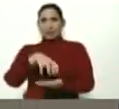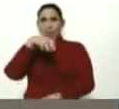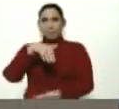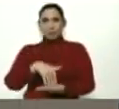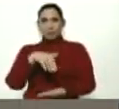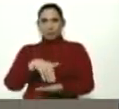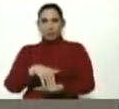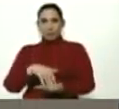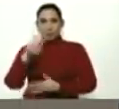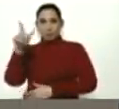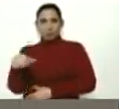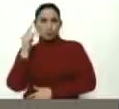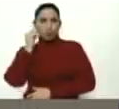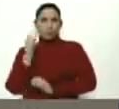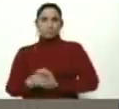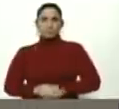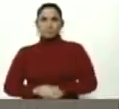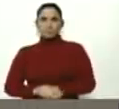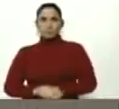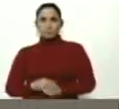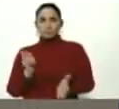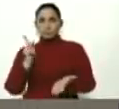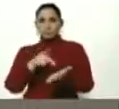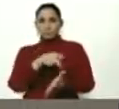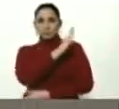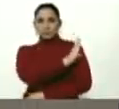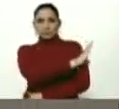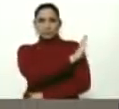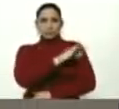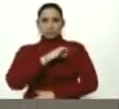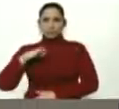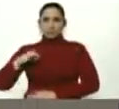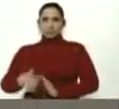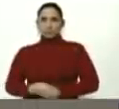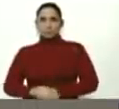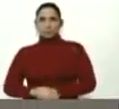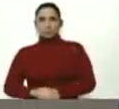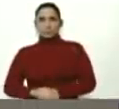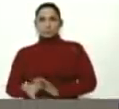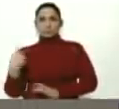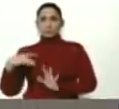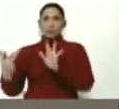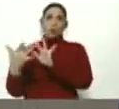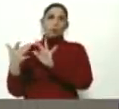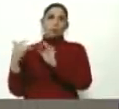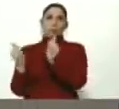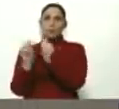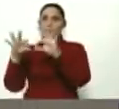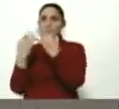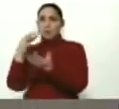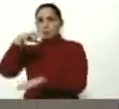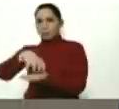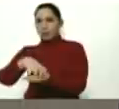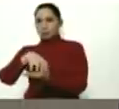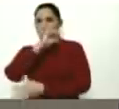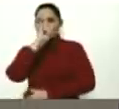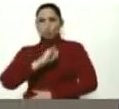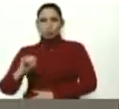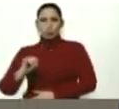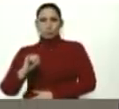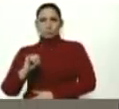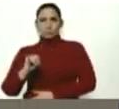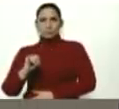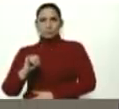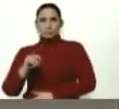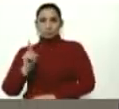de Campo. Acudió a una clínica privada, tuvo contacto con un familiar del estado Zulia, cuidado ahí,